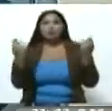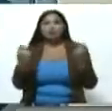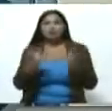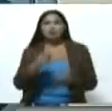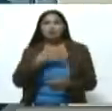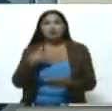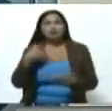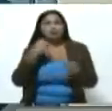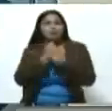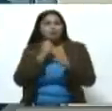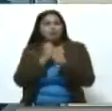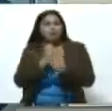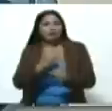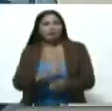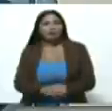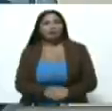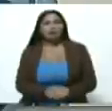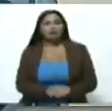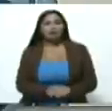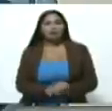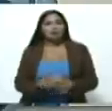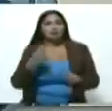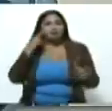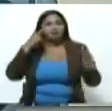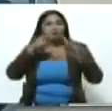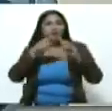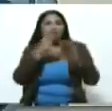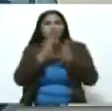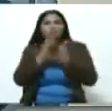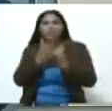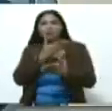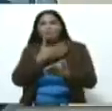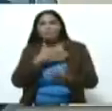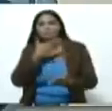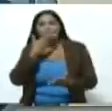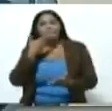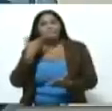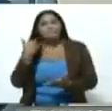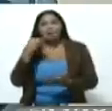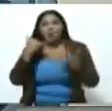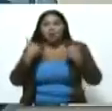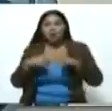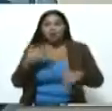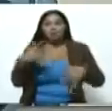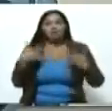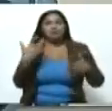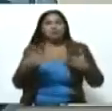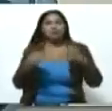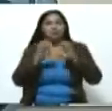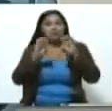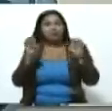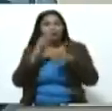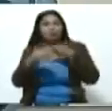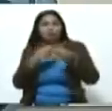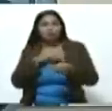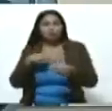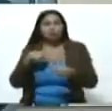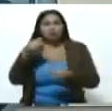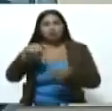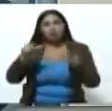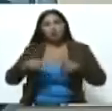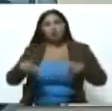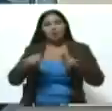quiere trabajar, que lanza siempre sus mejores hijos a actividades educativas, como estamos hoy acá en esta